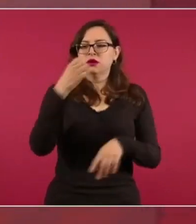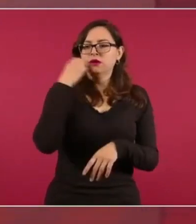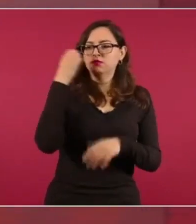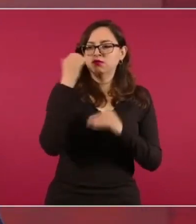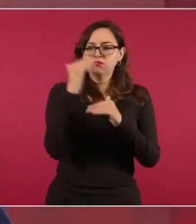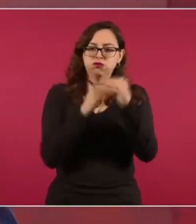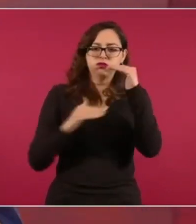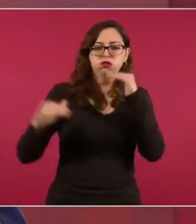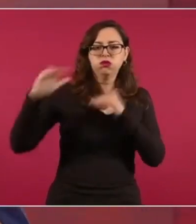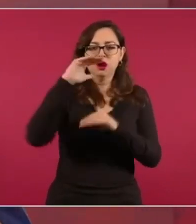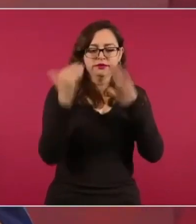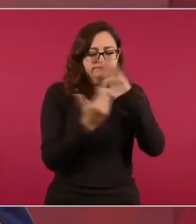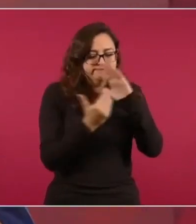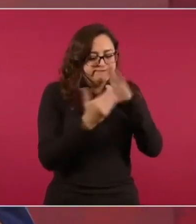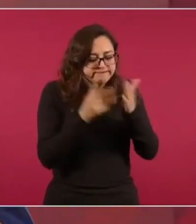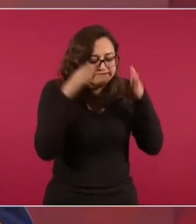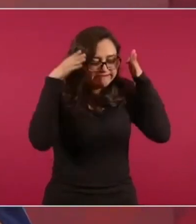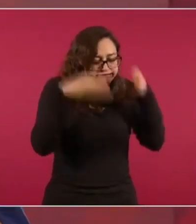orgánicos,